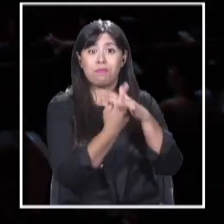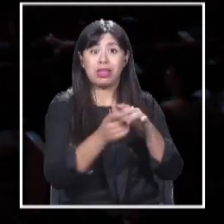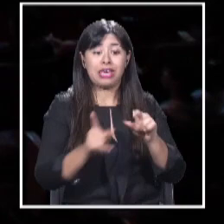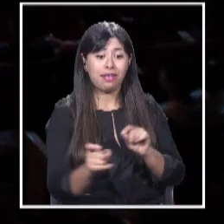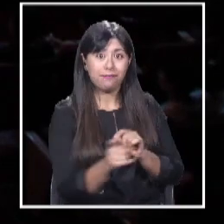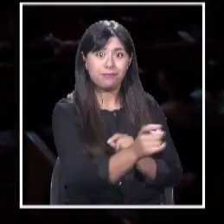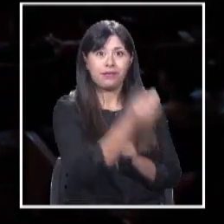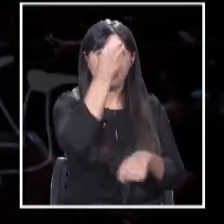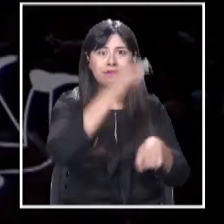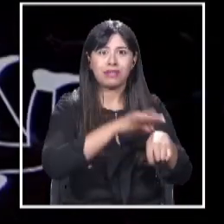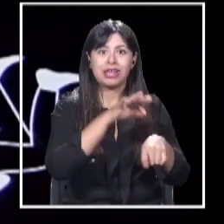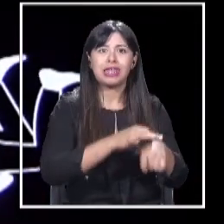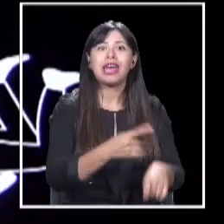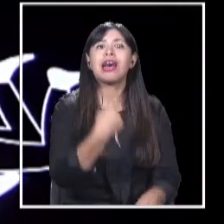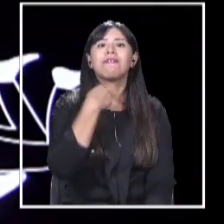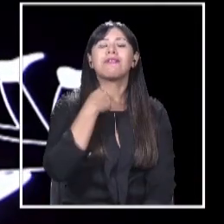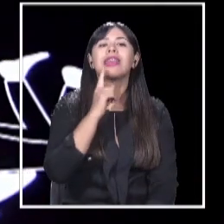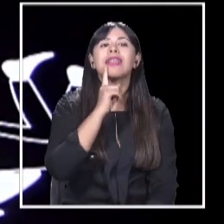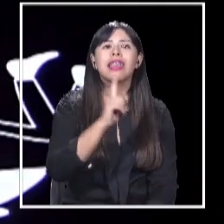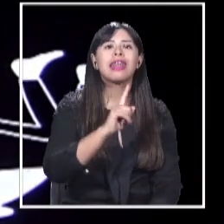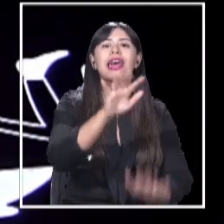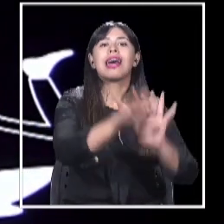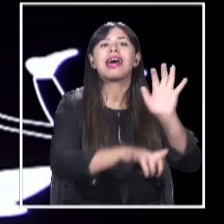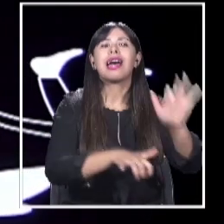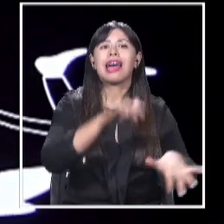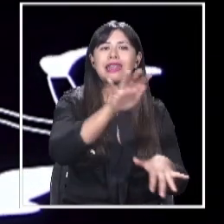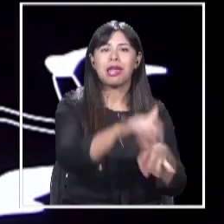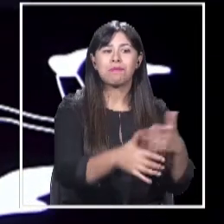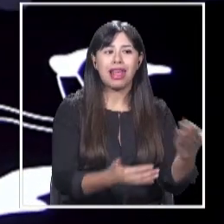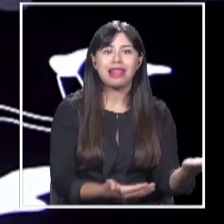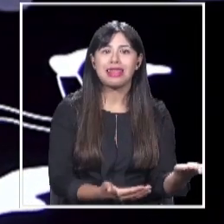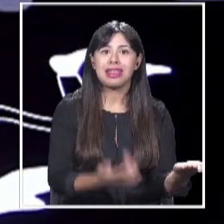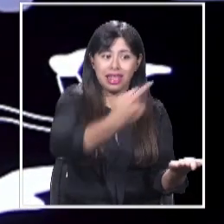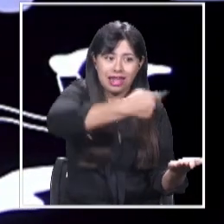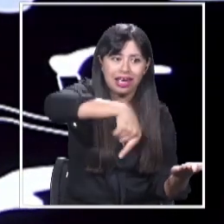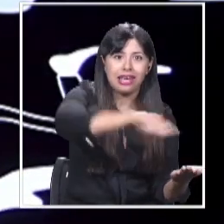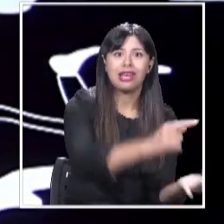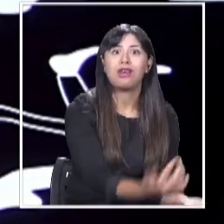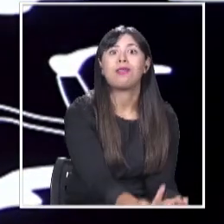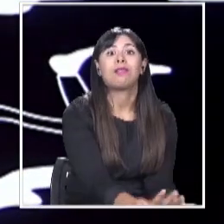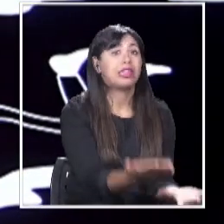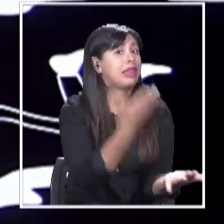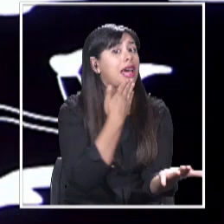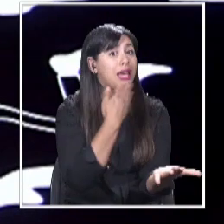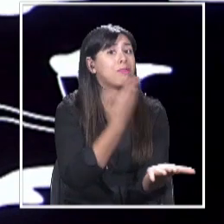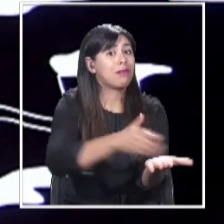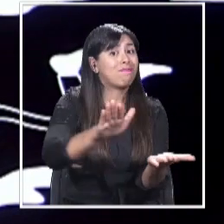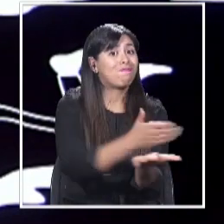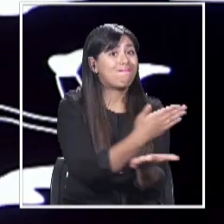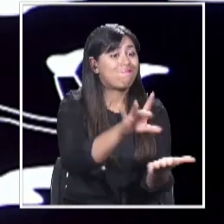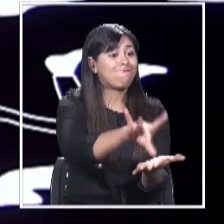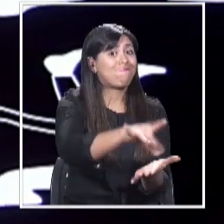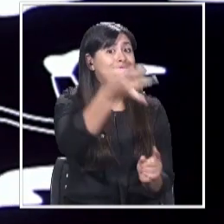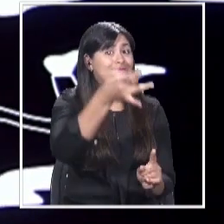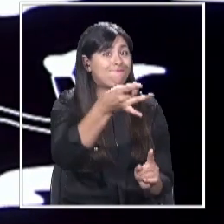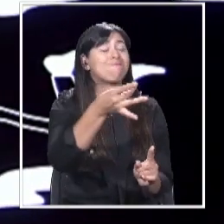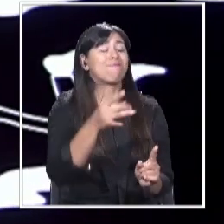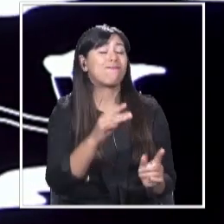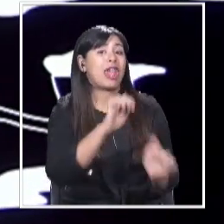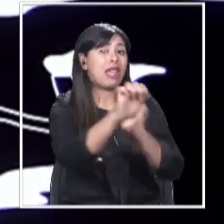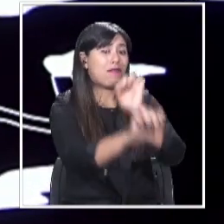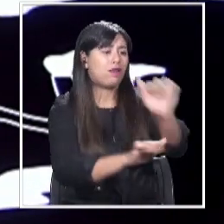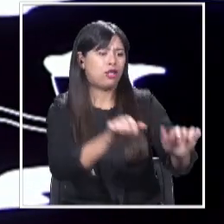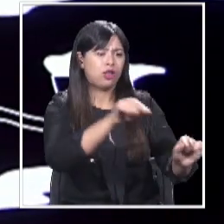que antes solo afectaban animales, pero sobre los que también opera la selección natural y la evolución, y mutan